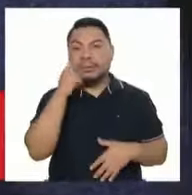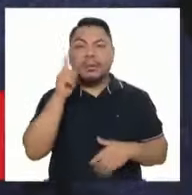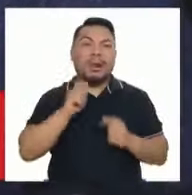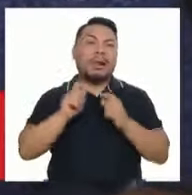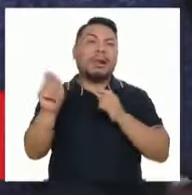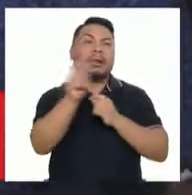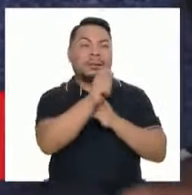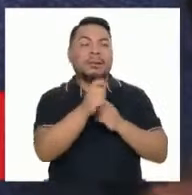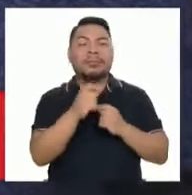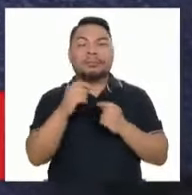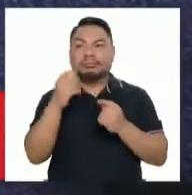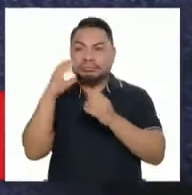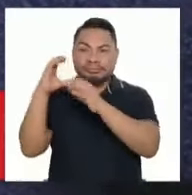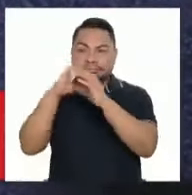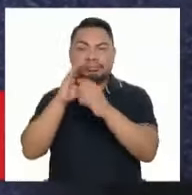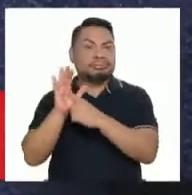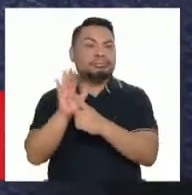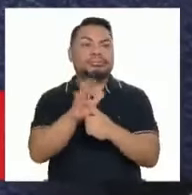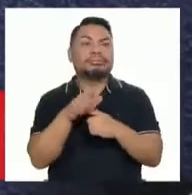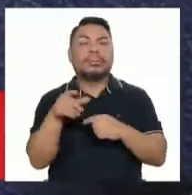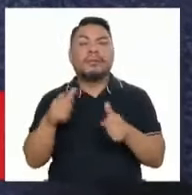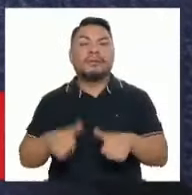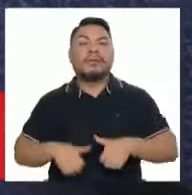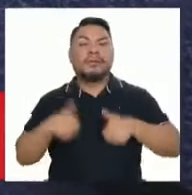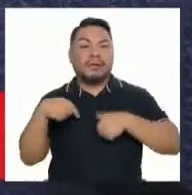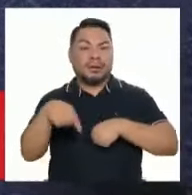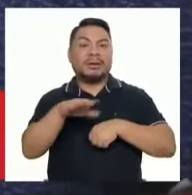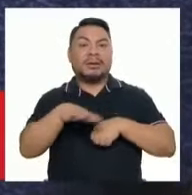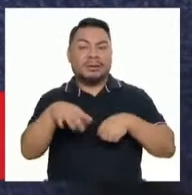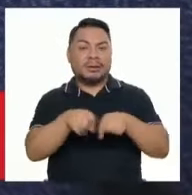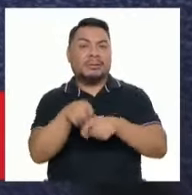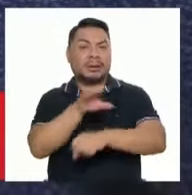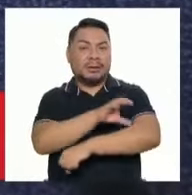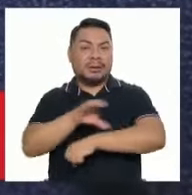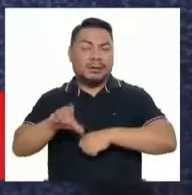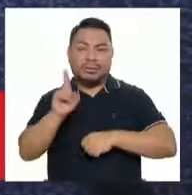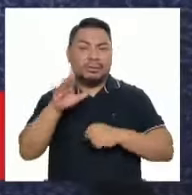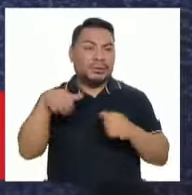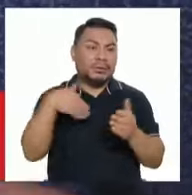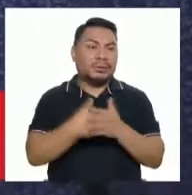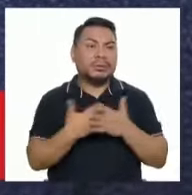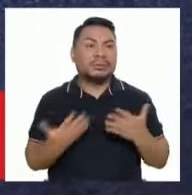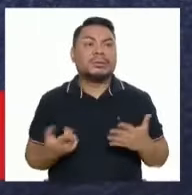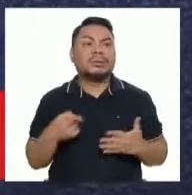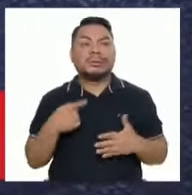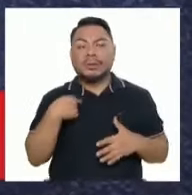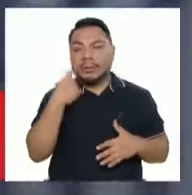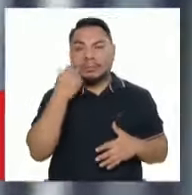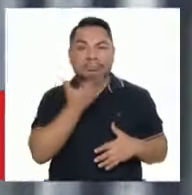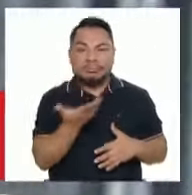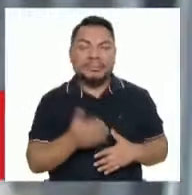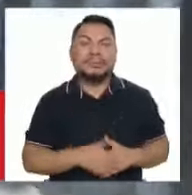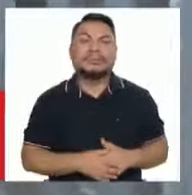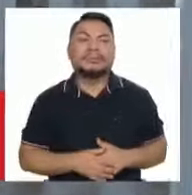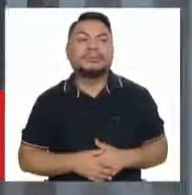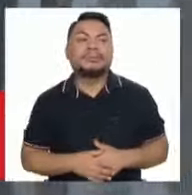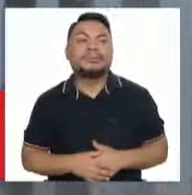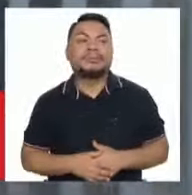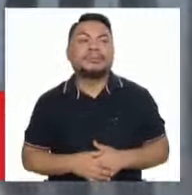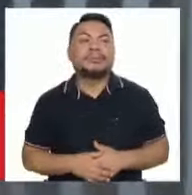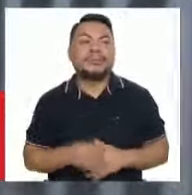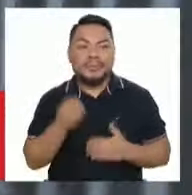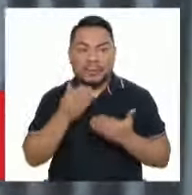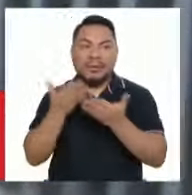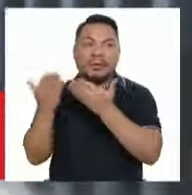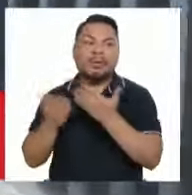metros, y lo que se vive en la costa también, en zonas donde no llegan a veces los servicios básicos. Luis,